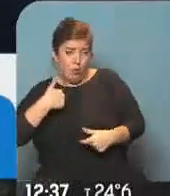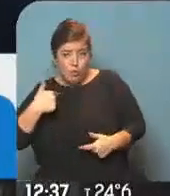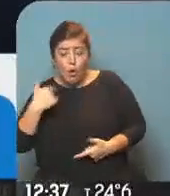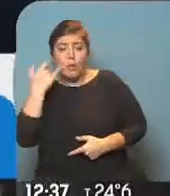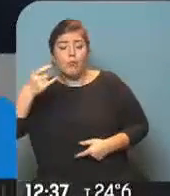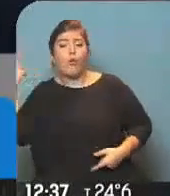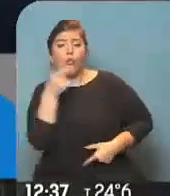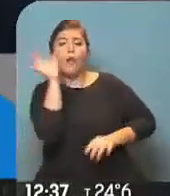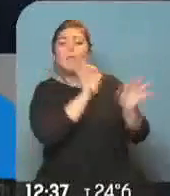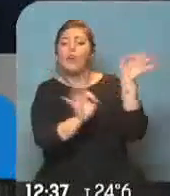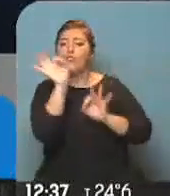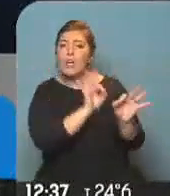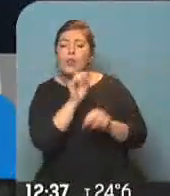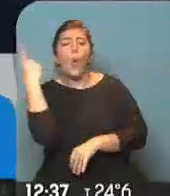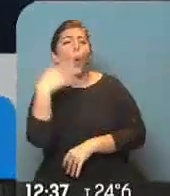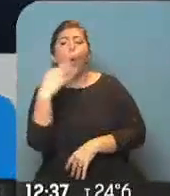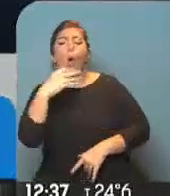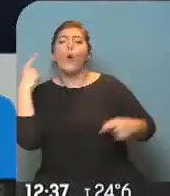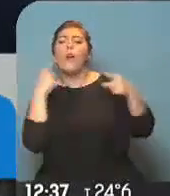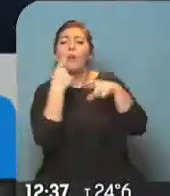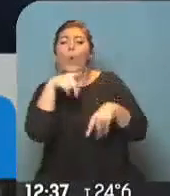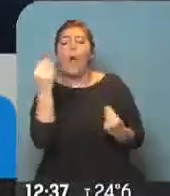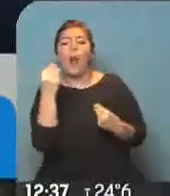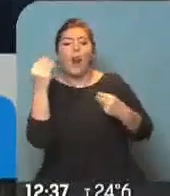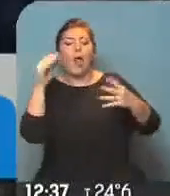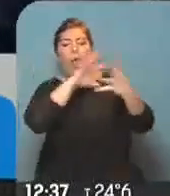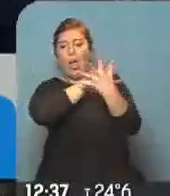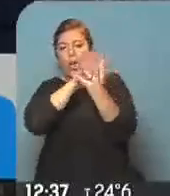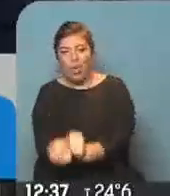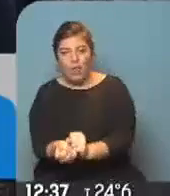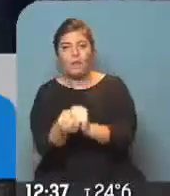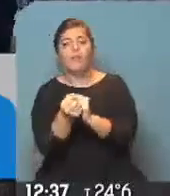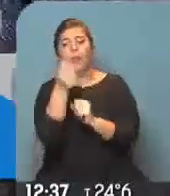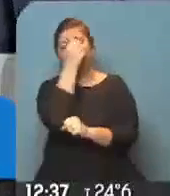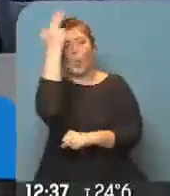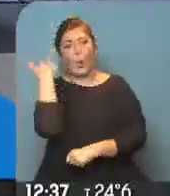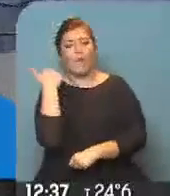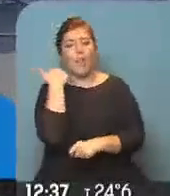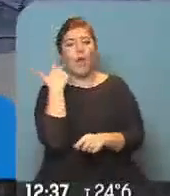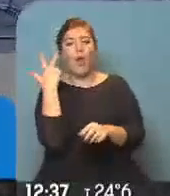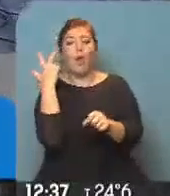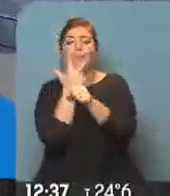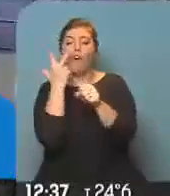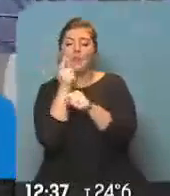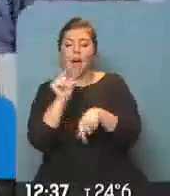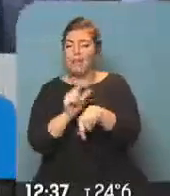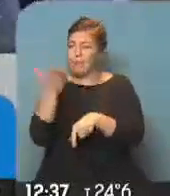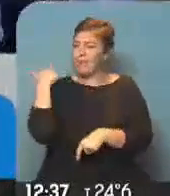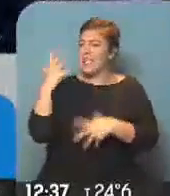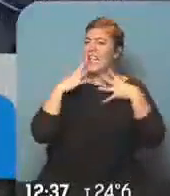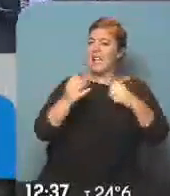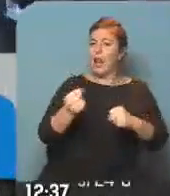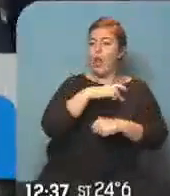repudiamos es un proyecto que su único objetivo es destruir los 29 profesorados existentes. Hace instantes un secretario de